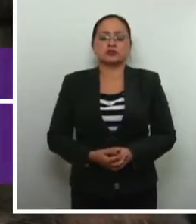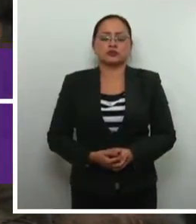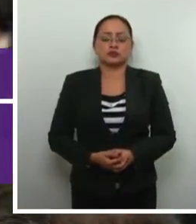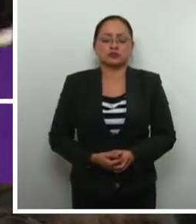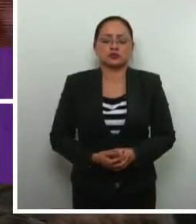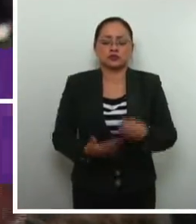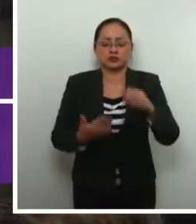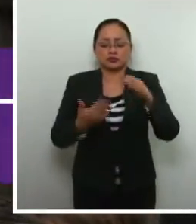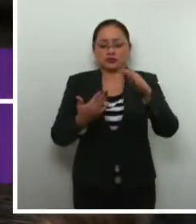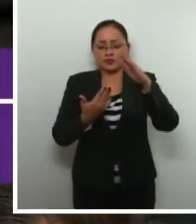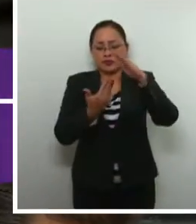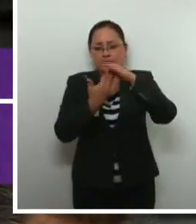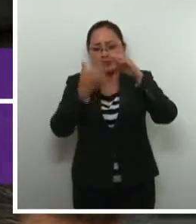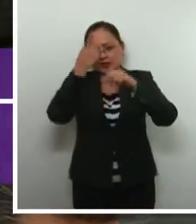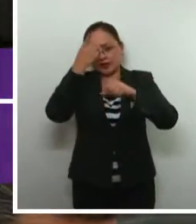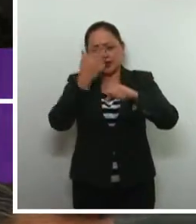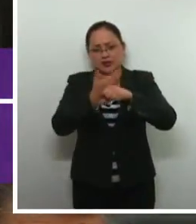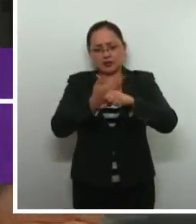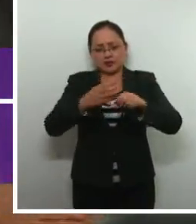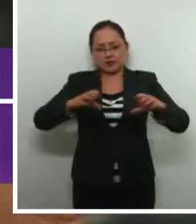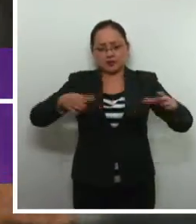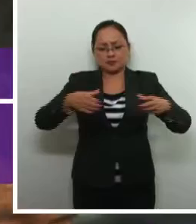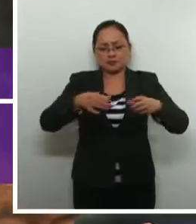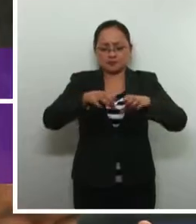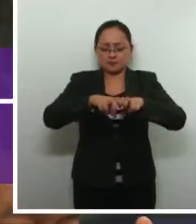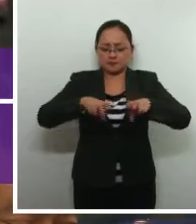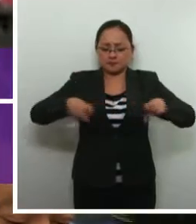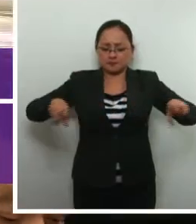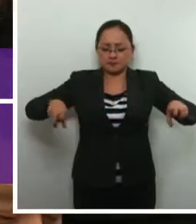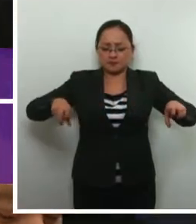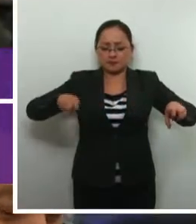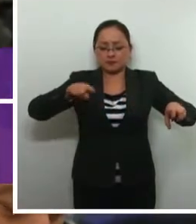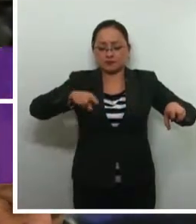La mesa directiva tiene en la mano